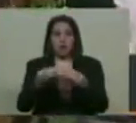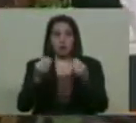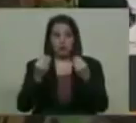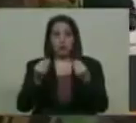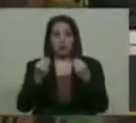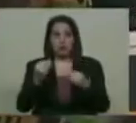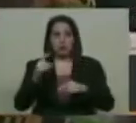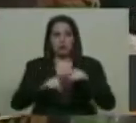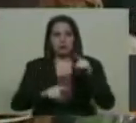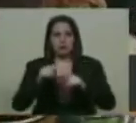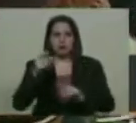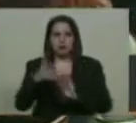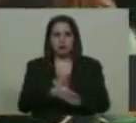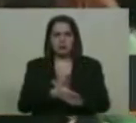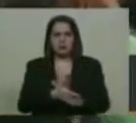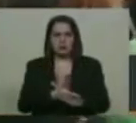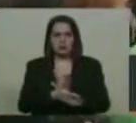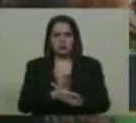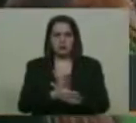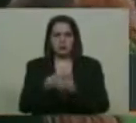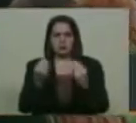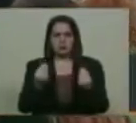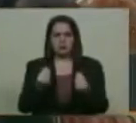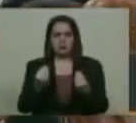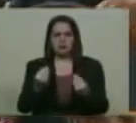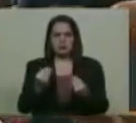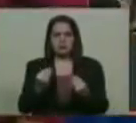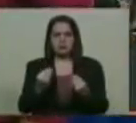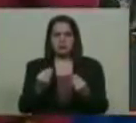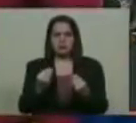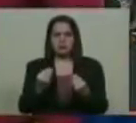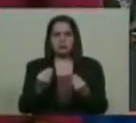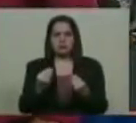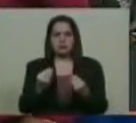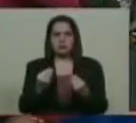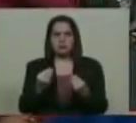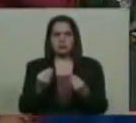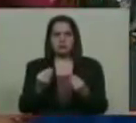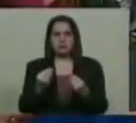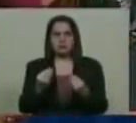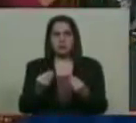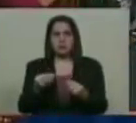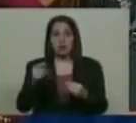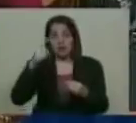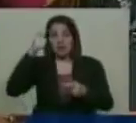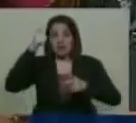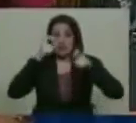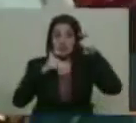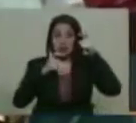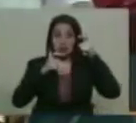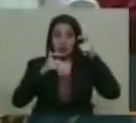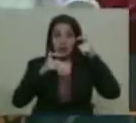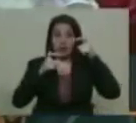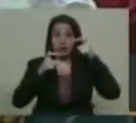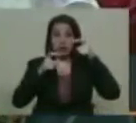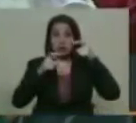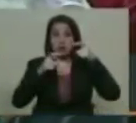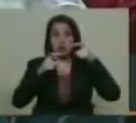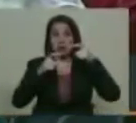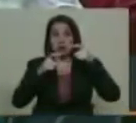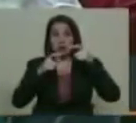soy abogada, no, yo soy obrera. Así es. Ajá. Y Chávez, cuando me llevó